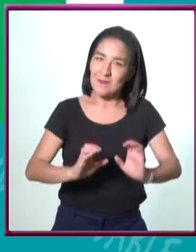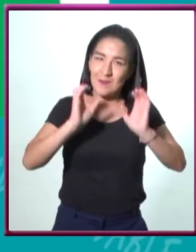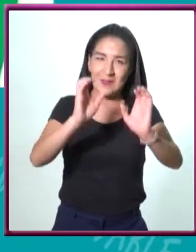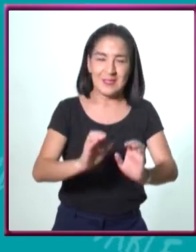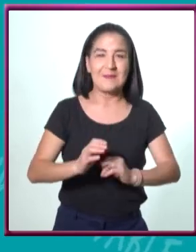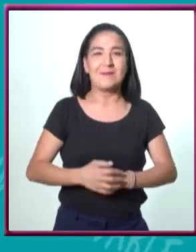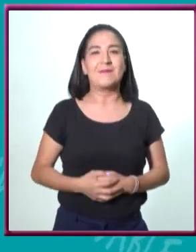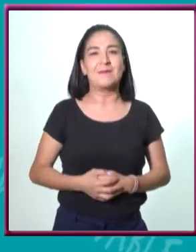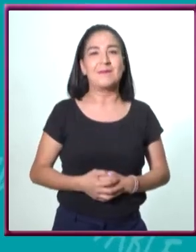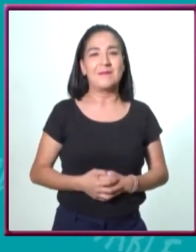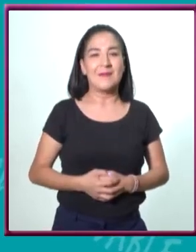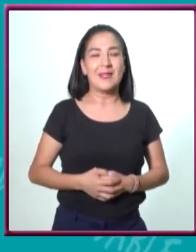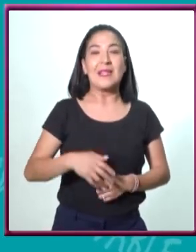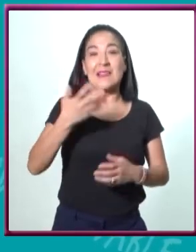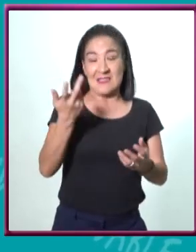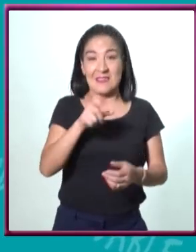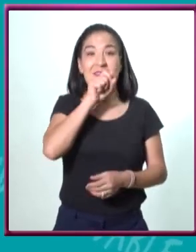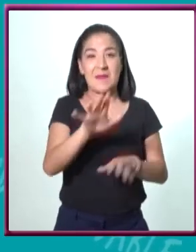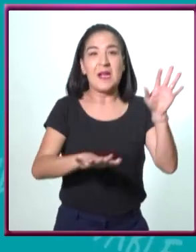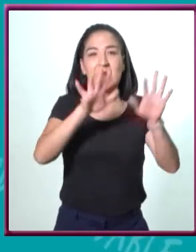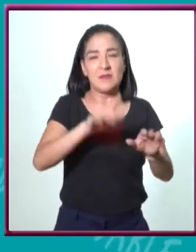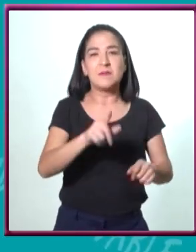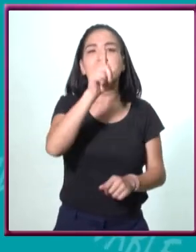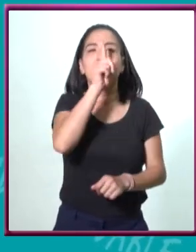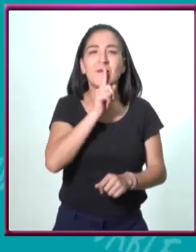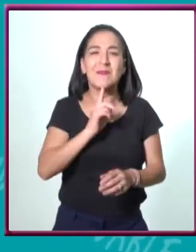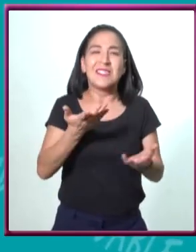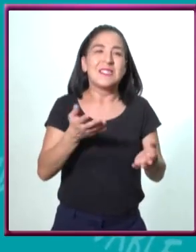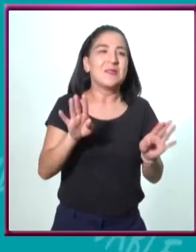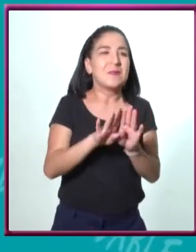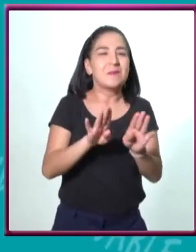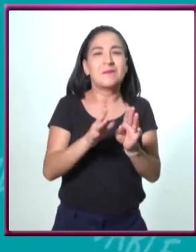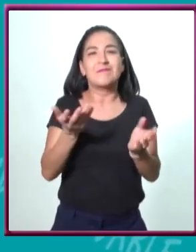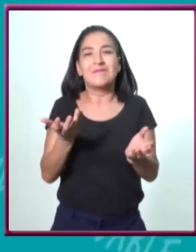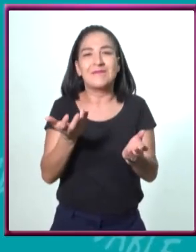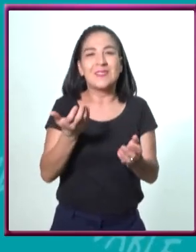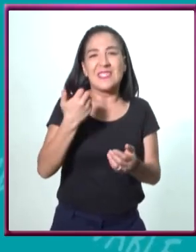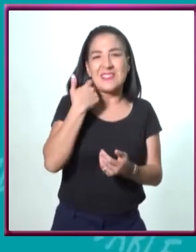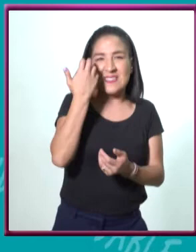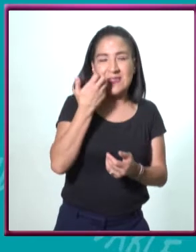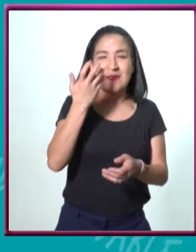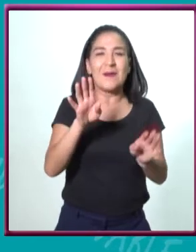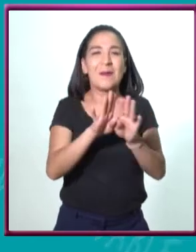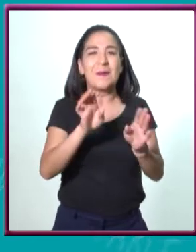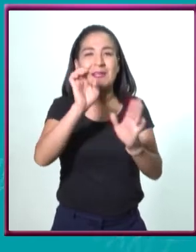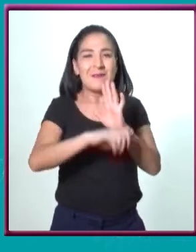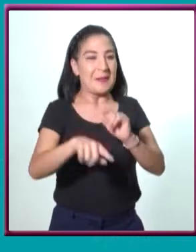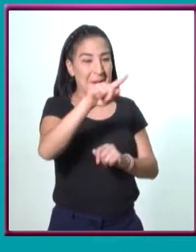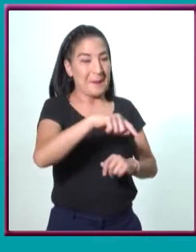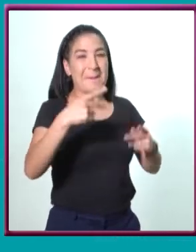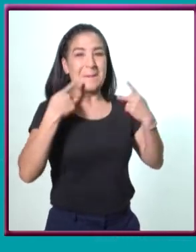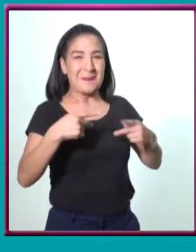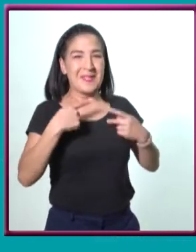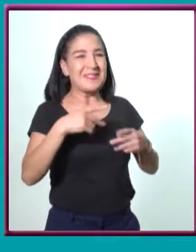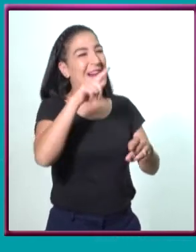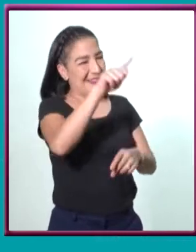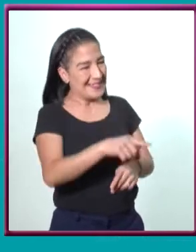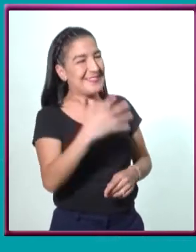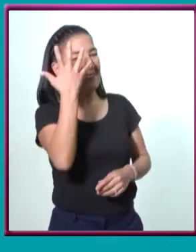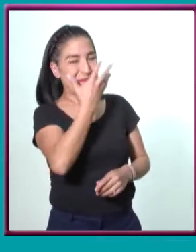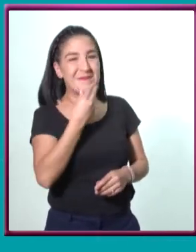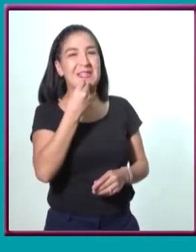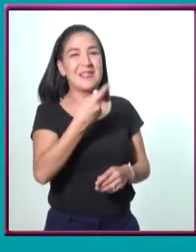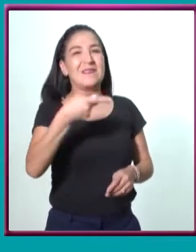cuidadosos con ellas. Muchas veces mentimos sin mala intención. Por ejemplo, cuando halagamos a alguien para hacerlo feliz, aunque